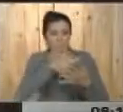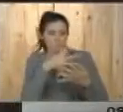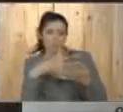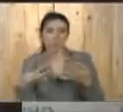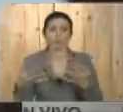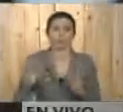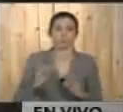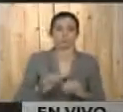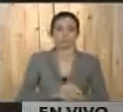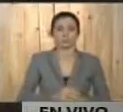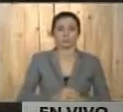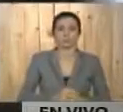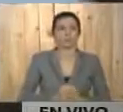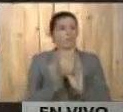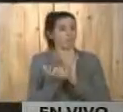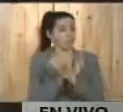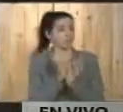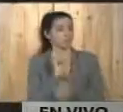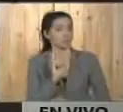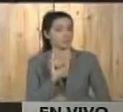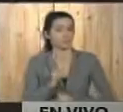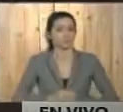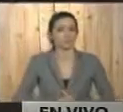matemáticas y geografía.